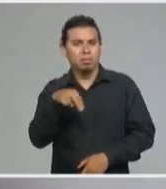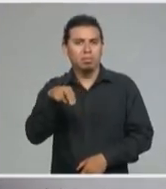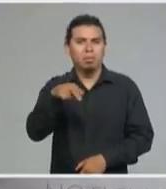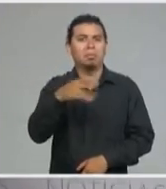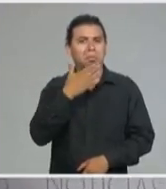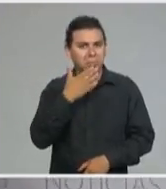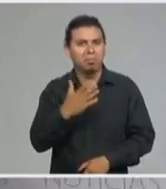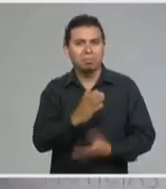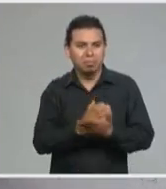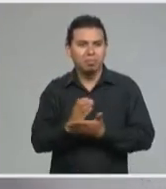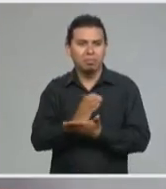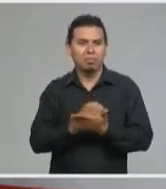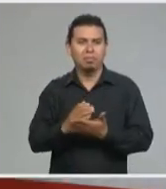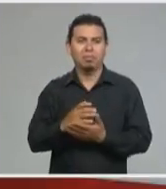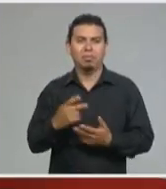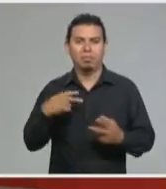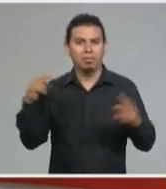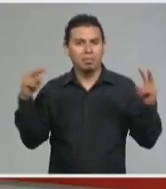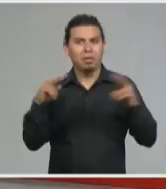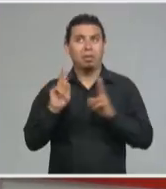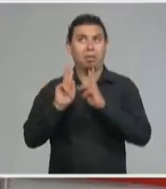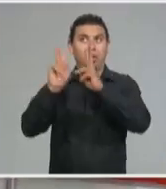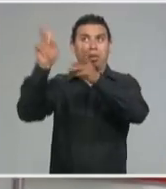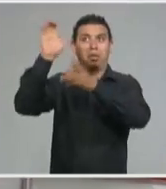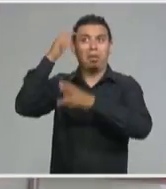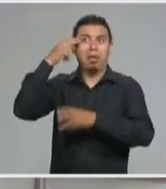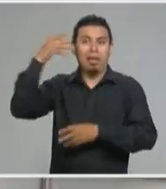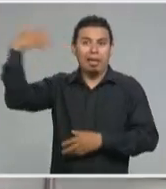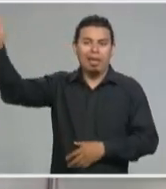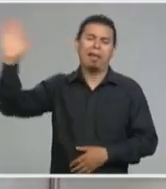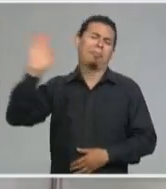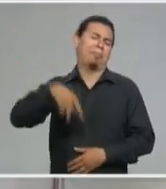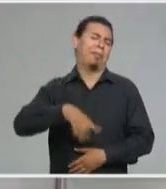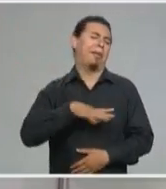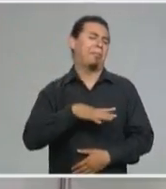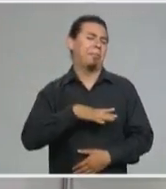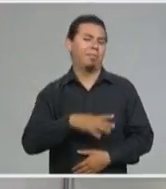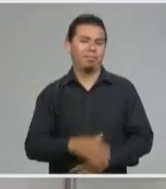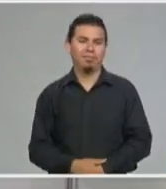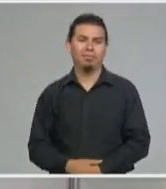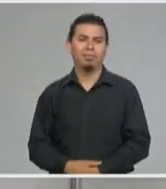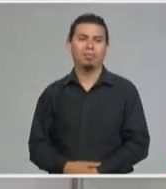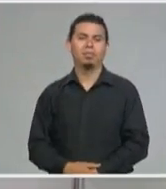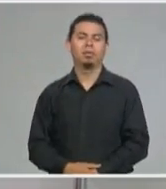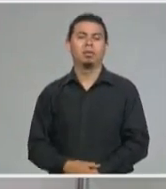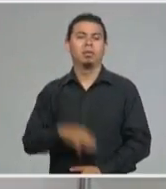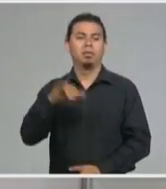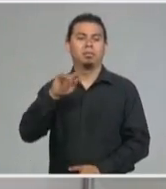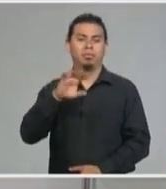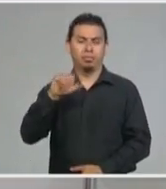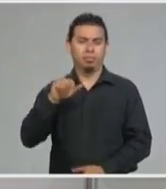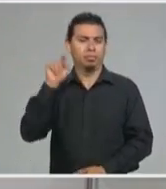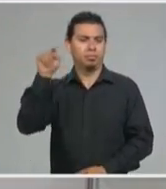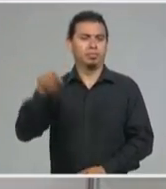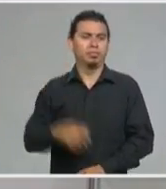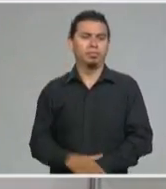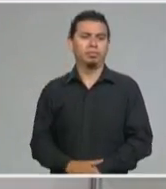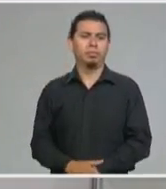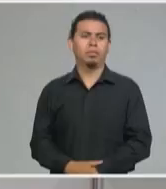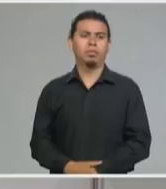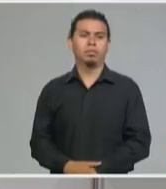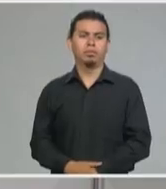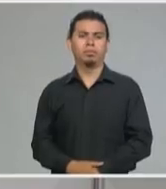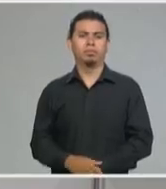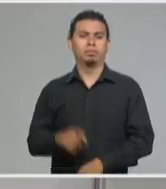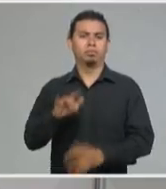bien. Aquellos que se sorprendieron por el puente colgante más largo allá en Europa. Oiga, y hablando de la región de la Mixteca, este día